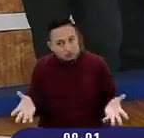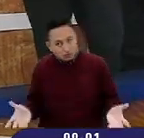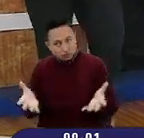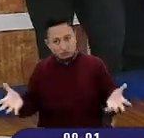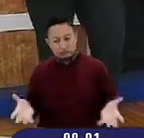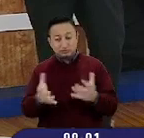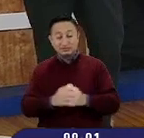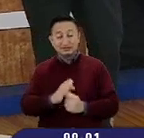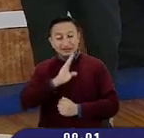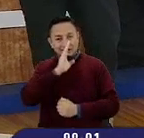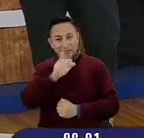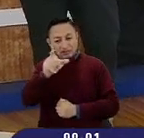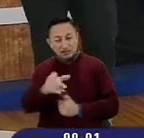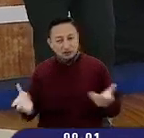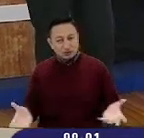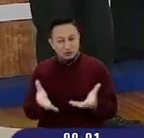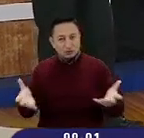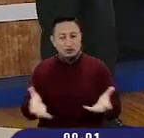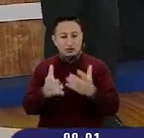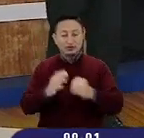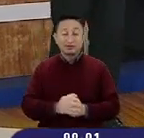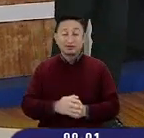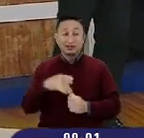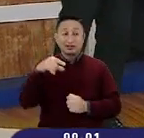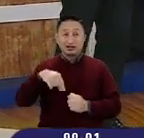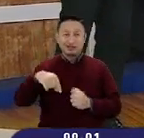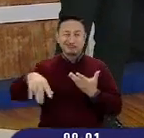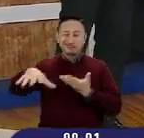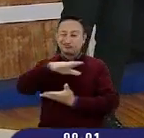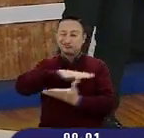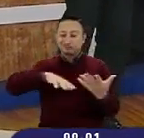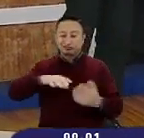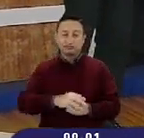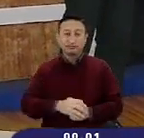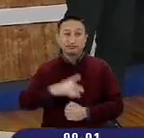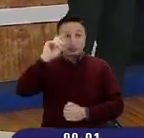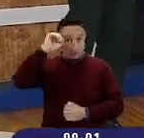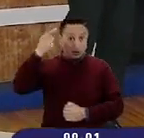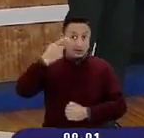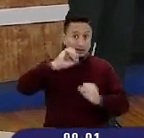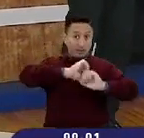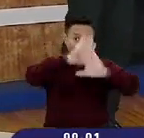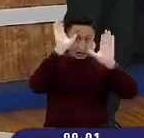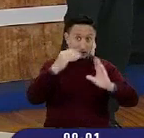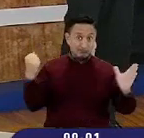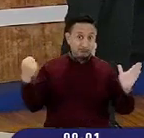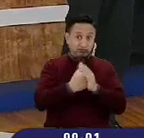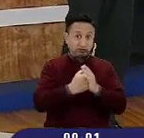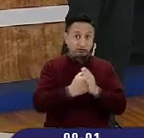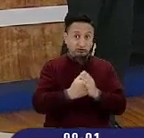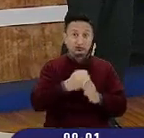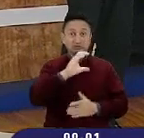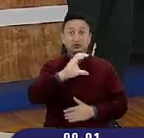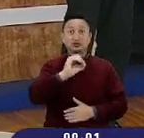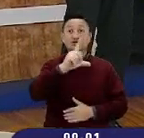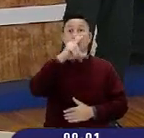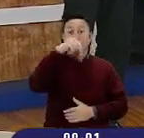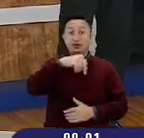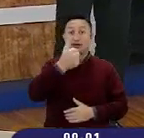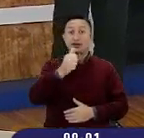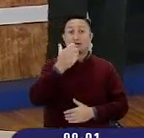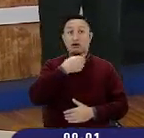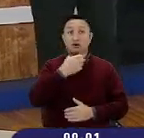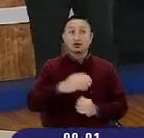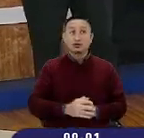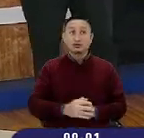las cosas sean bien en una ciudad desordenada. ¿Se acuerda del accidente? En la mañana tuvimos accidente, ¿no? Colón 10 de agosto. Colón y 10 de agosto.